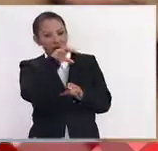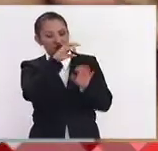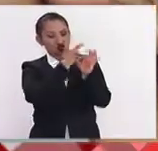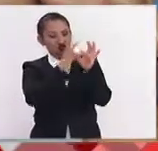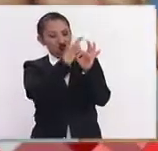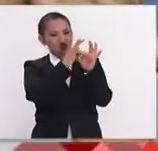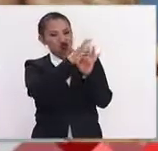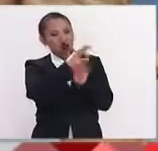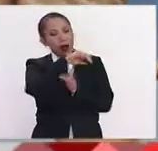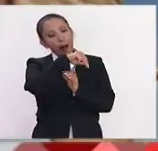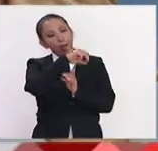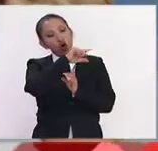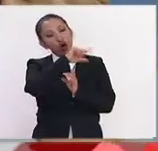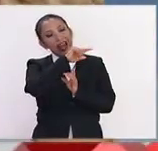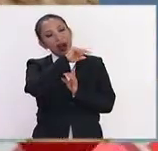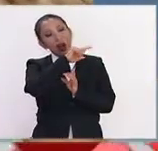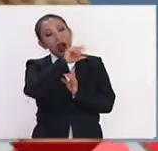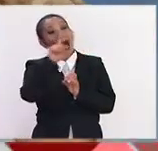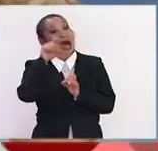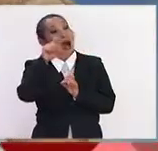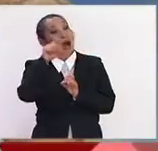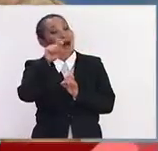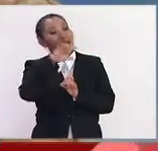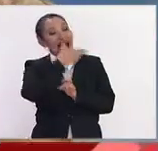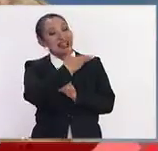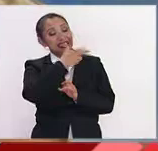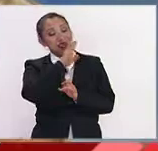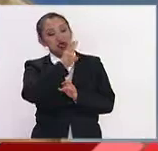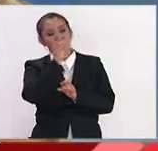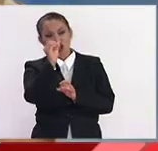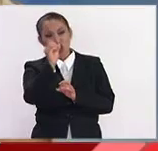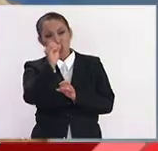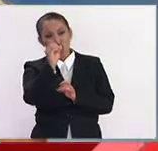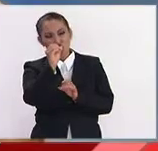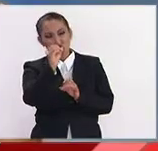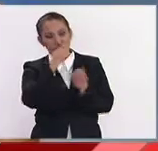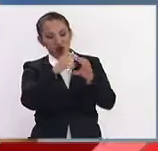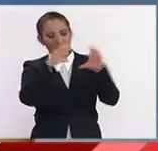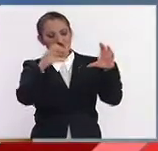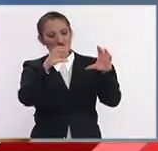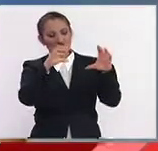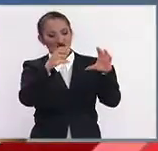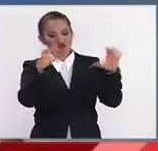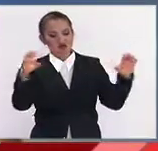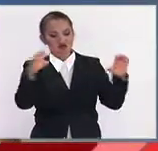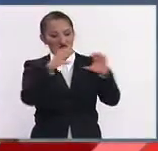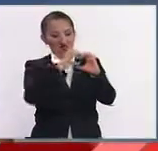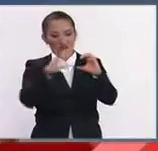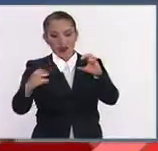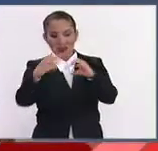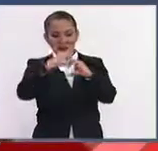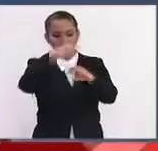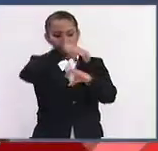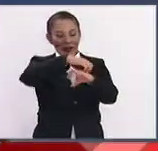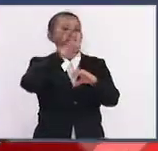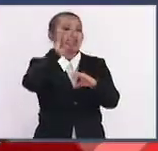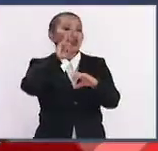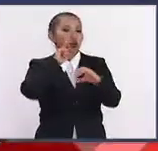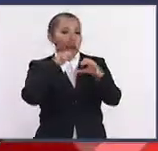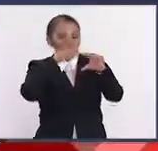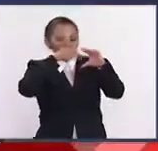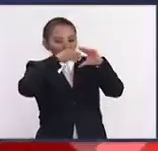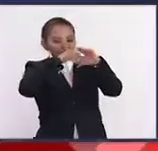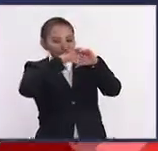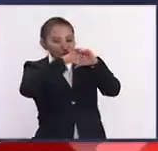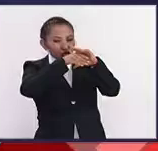agua, es el H2O, un átomo de oxígeno y dos de hidrógeno, y la mujer está pasando justo por el